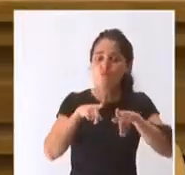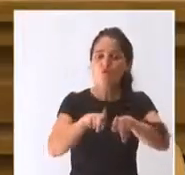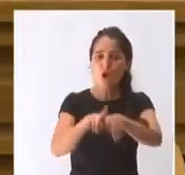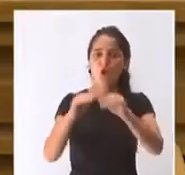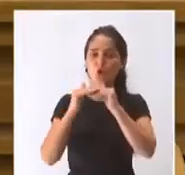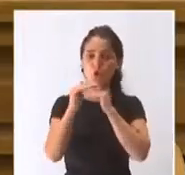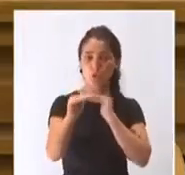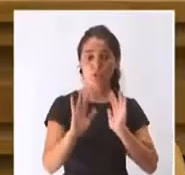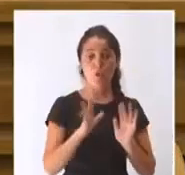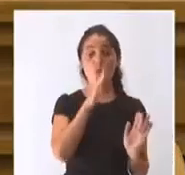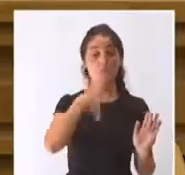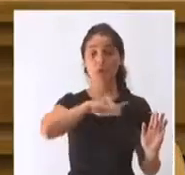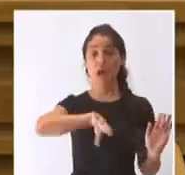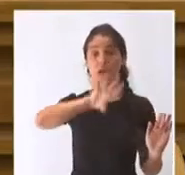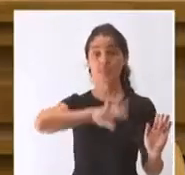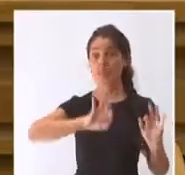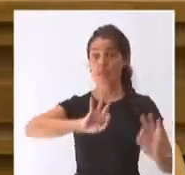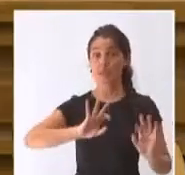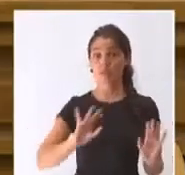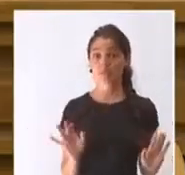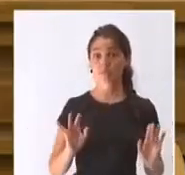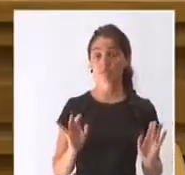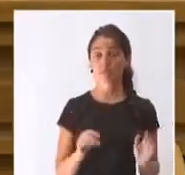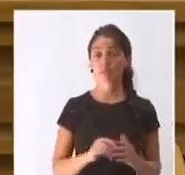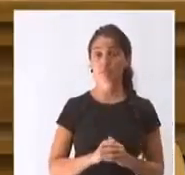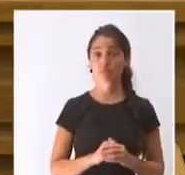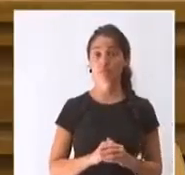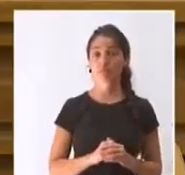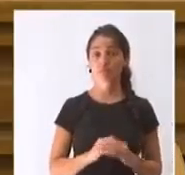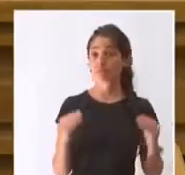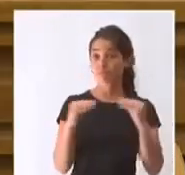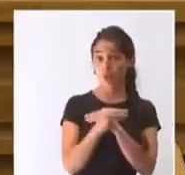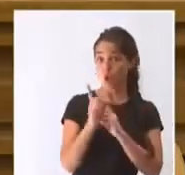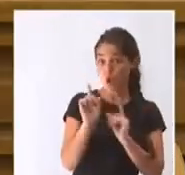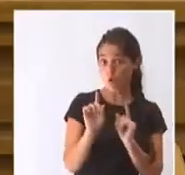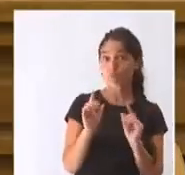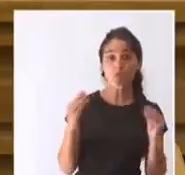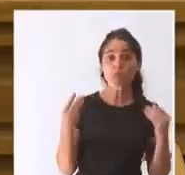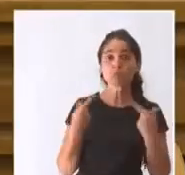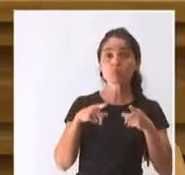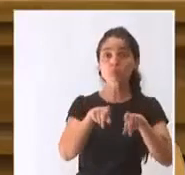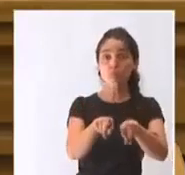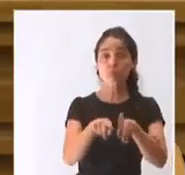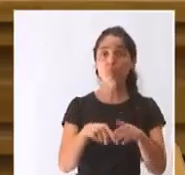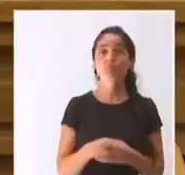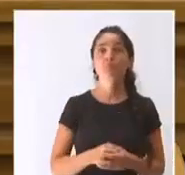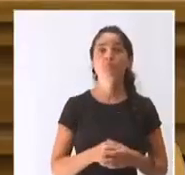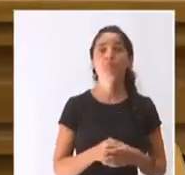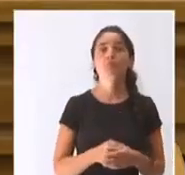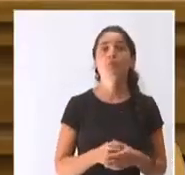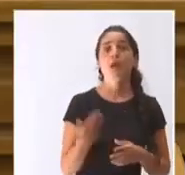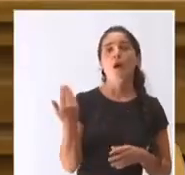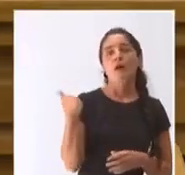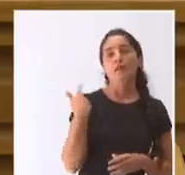sin ninguna contradicción en agricultura y agua al principio me costaba explicar por qué llevamos agua